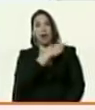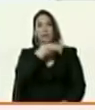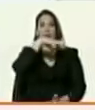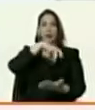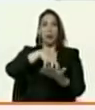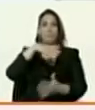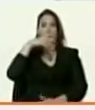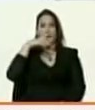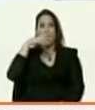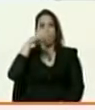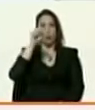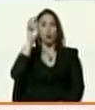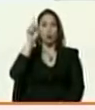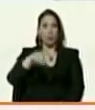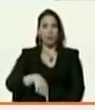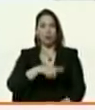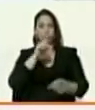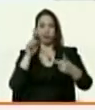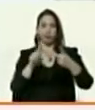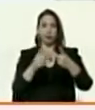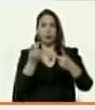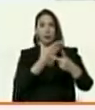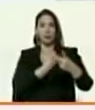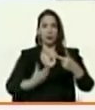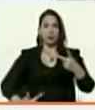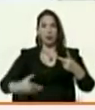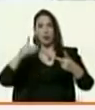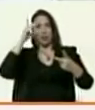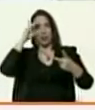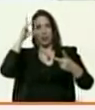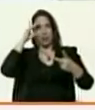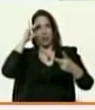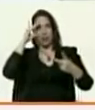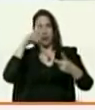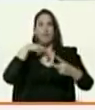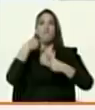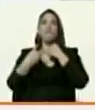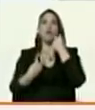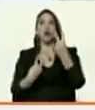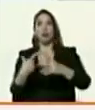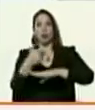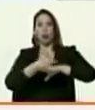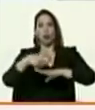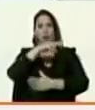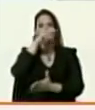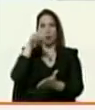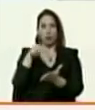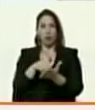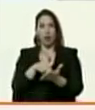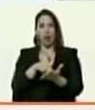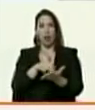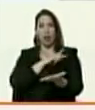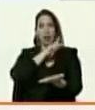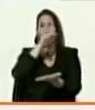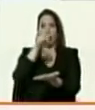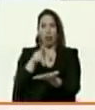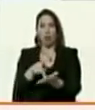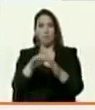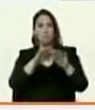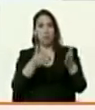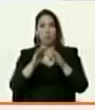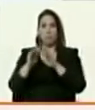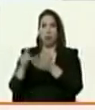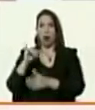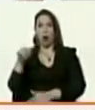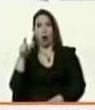Moro, a la vicepresidenta Delcy Rodríguez, a los representantes del gobierno nacional allí presentes en la mesa, a Jorge